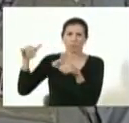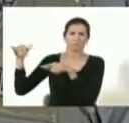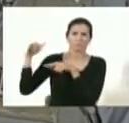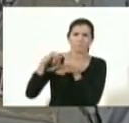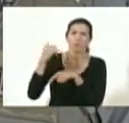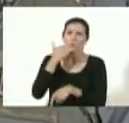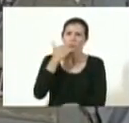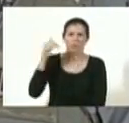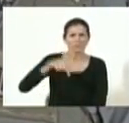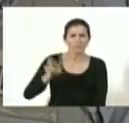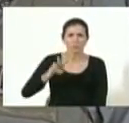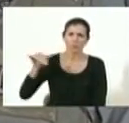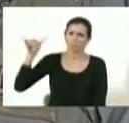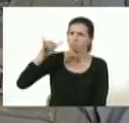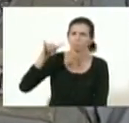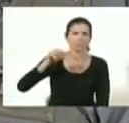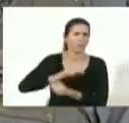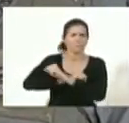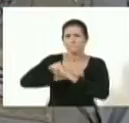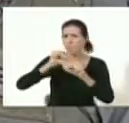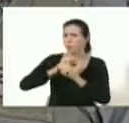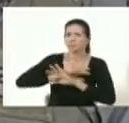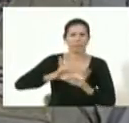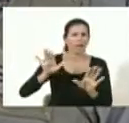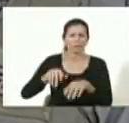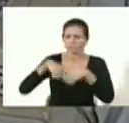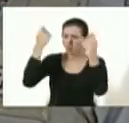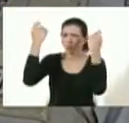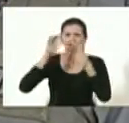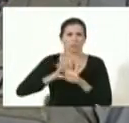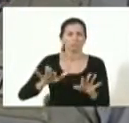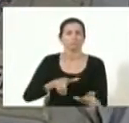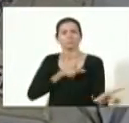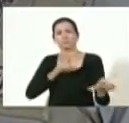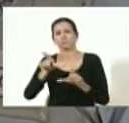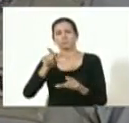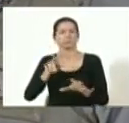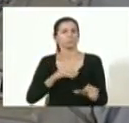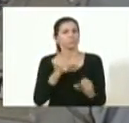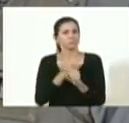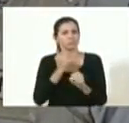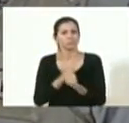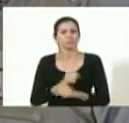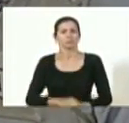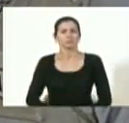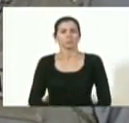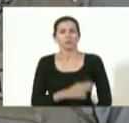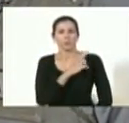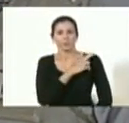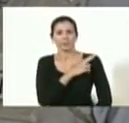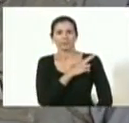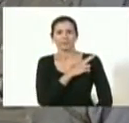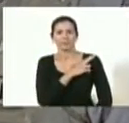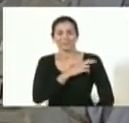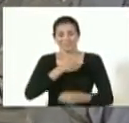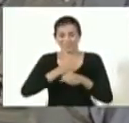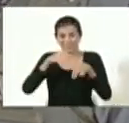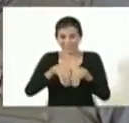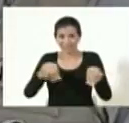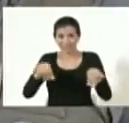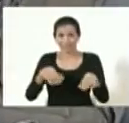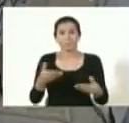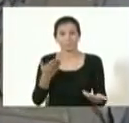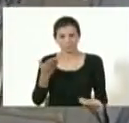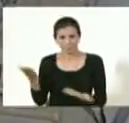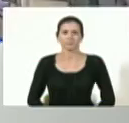ha sido destruido por la patria. Misión cumplida. Comandante de la maniobras terrestres, proceda.